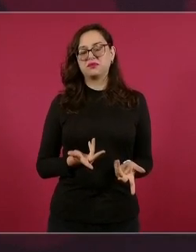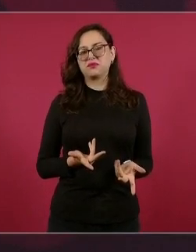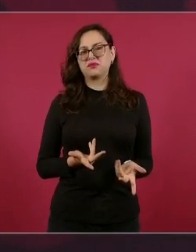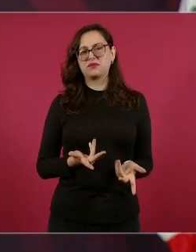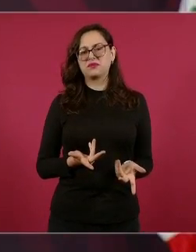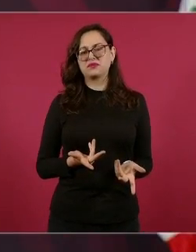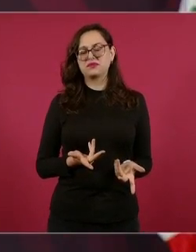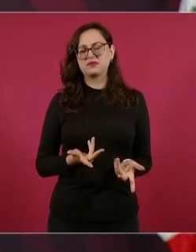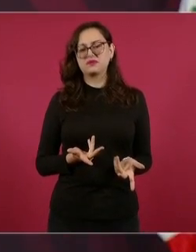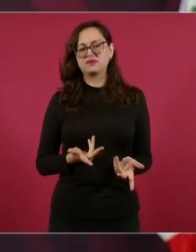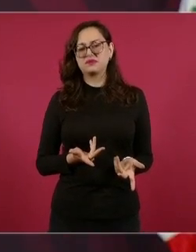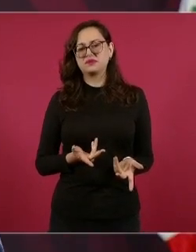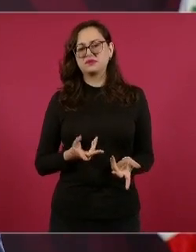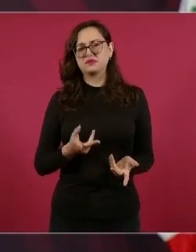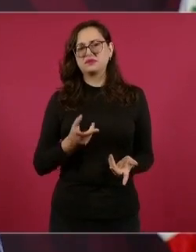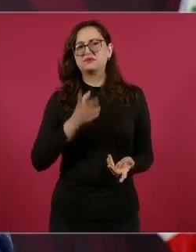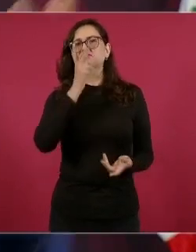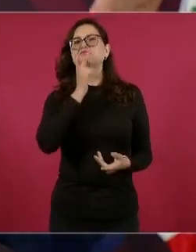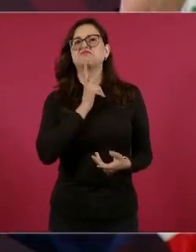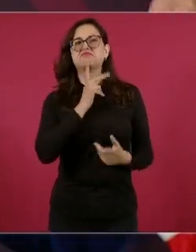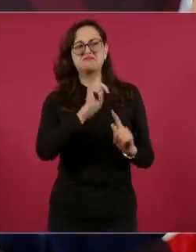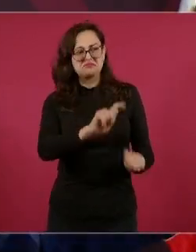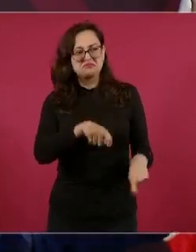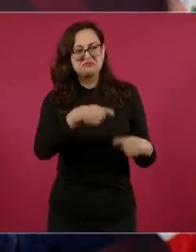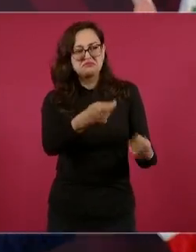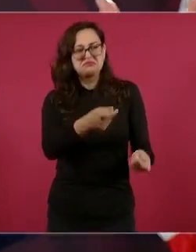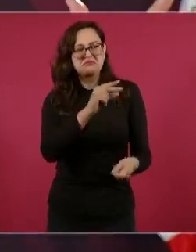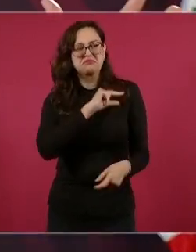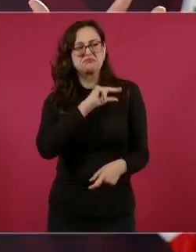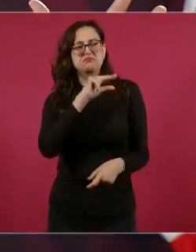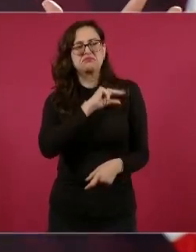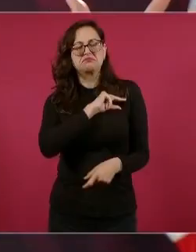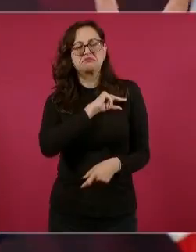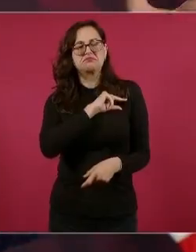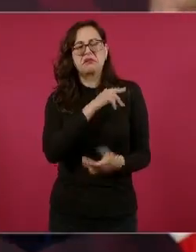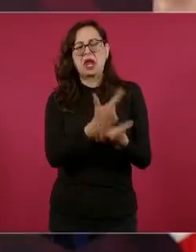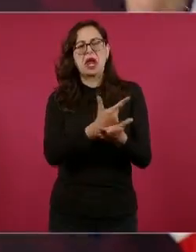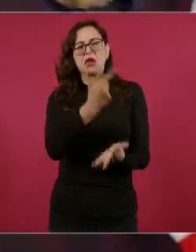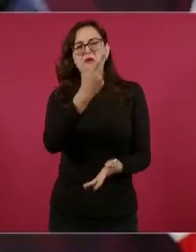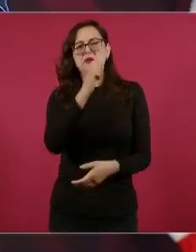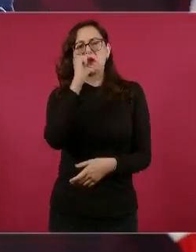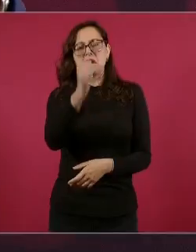pensaba que era algo grave y además no se pudo